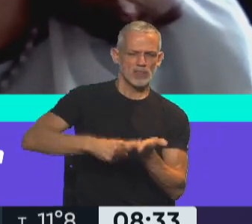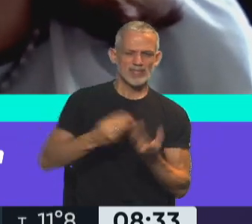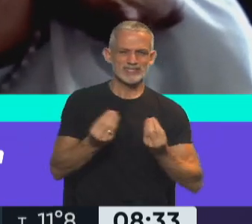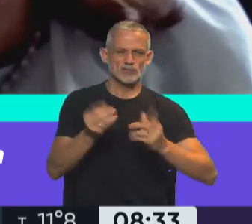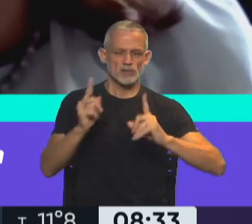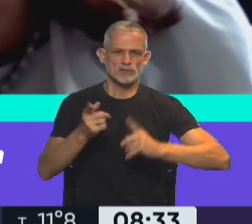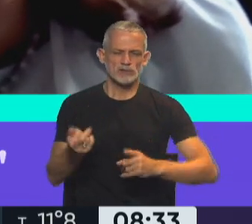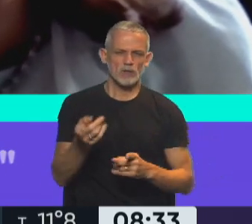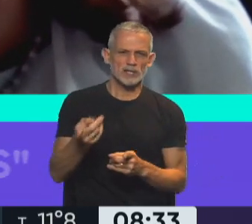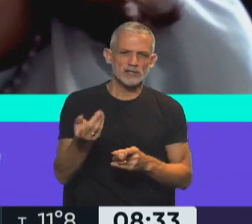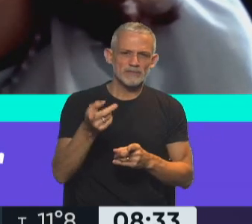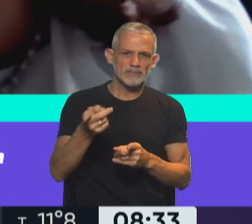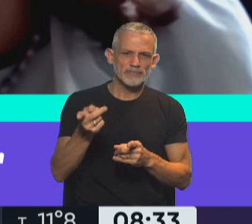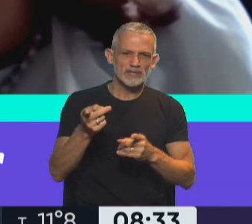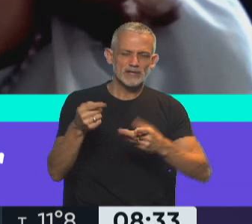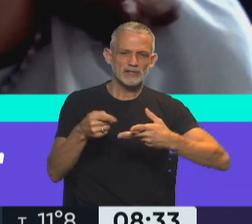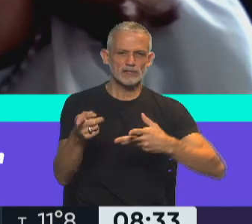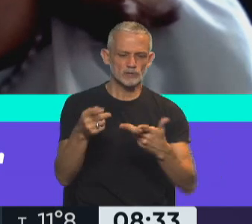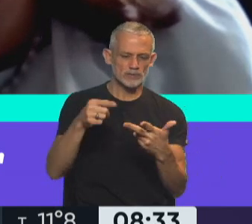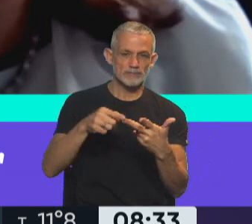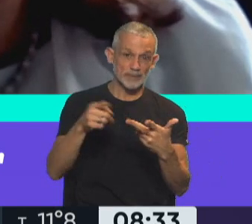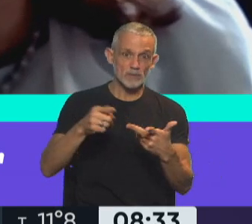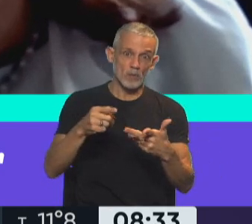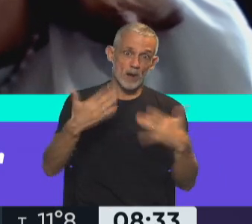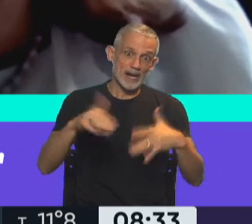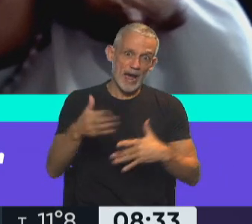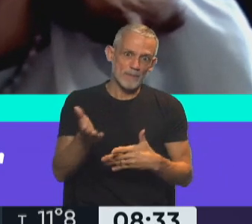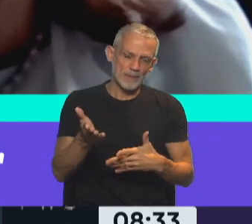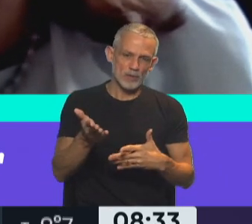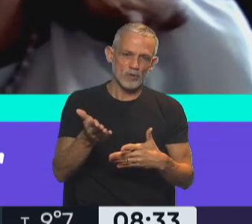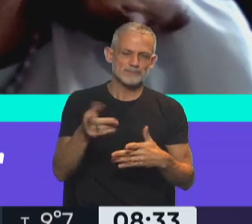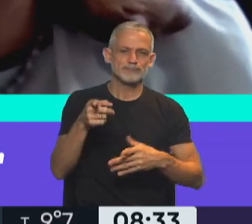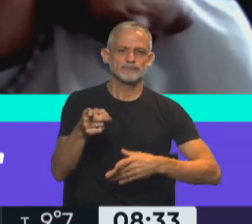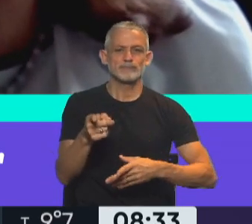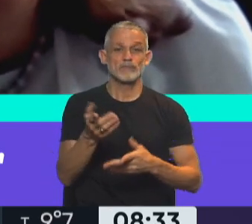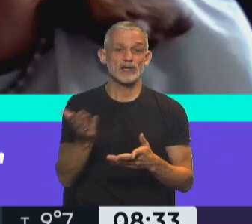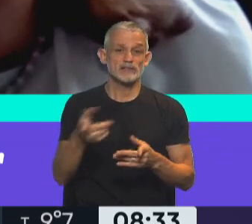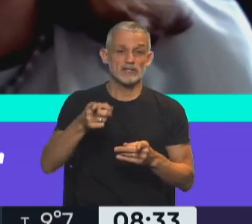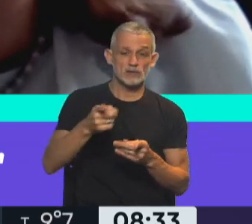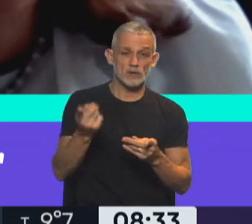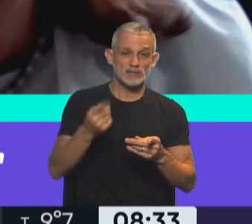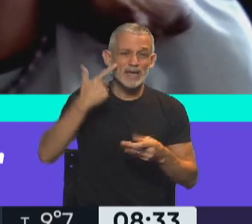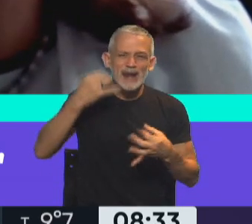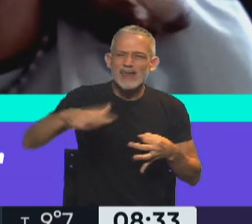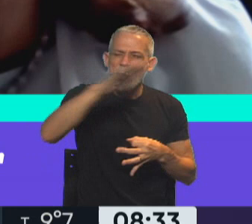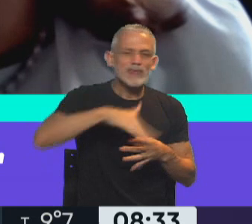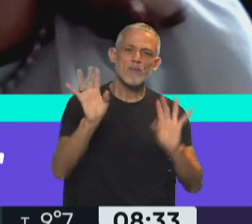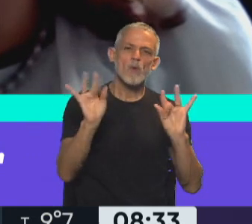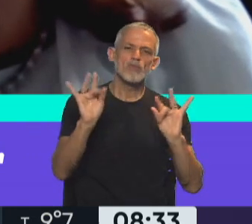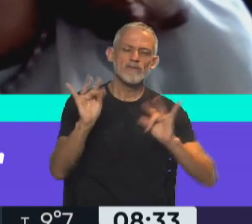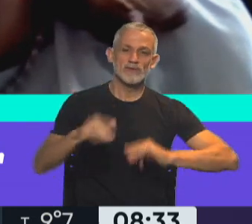las decisiones rápidas y drásticas que merecen. Así que todo esto es una realidad compleja que